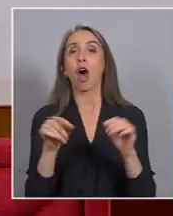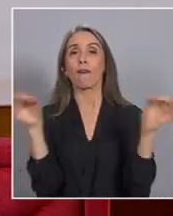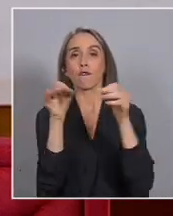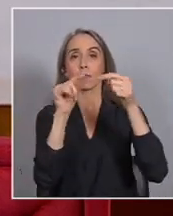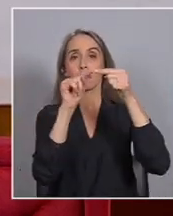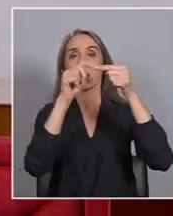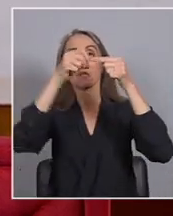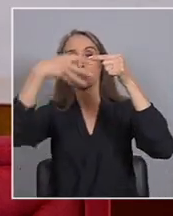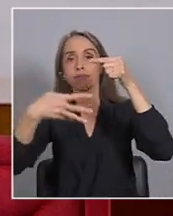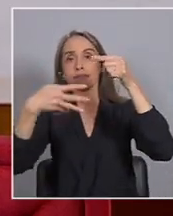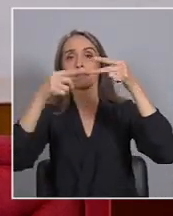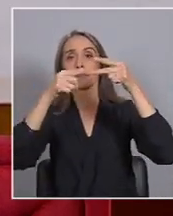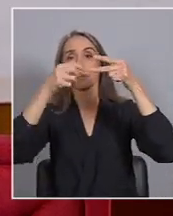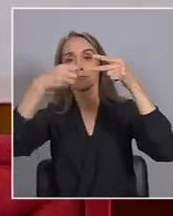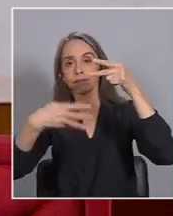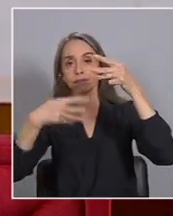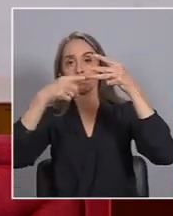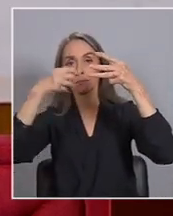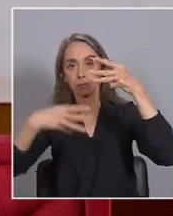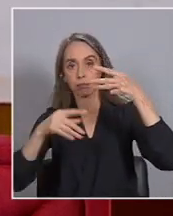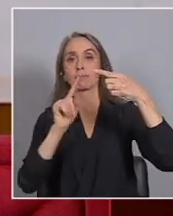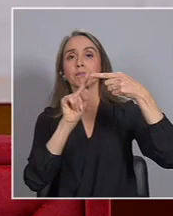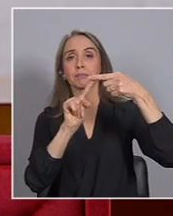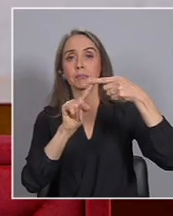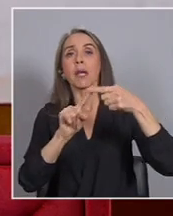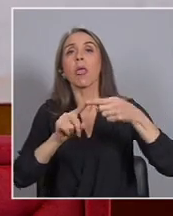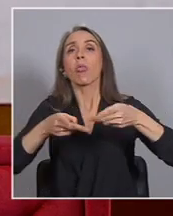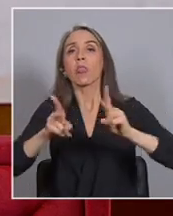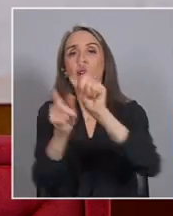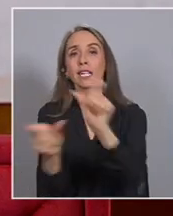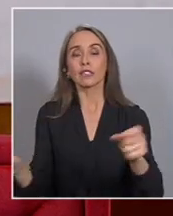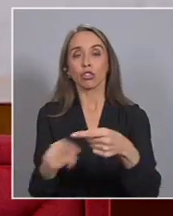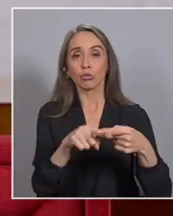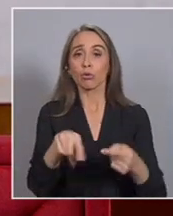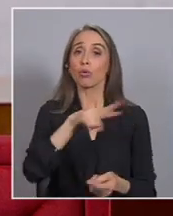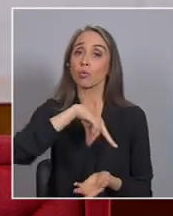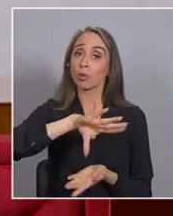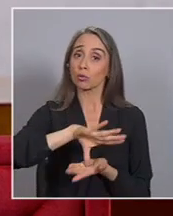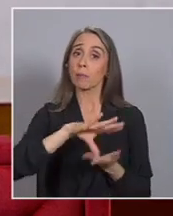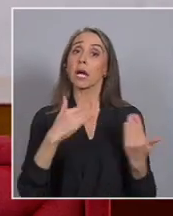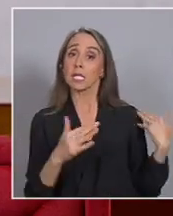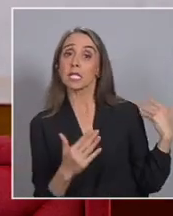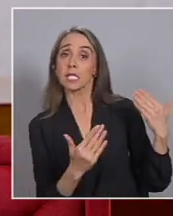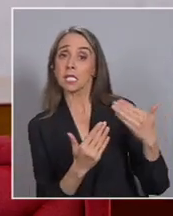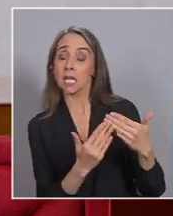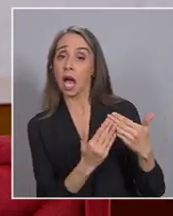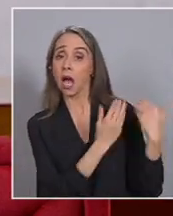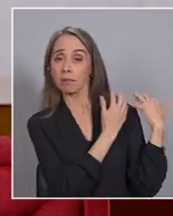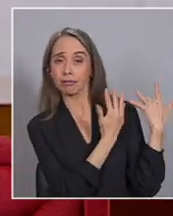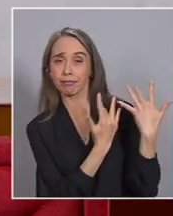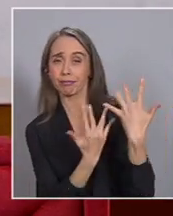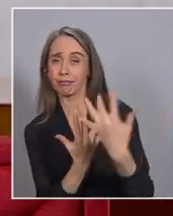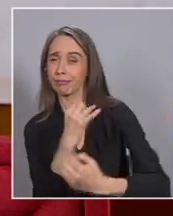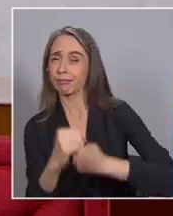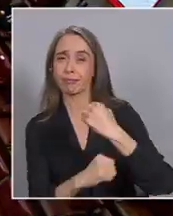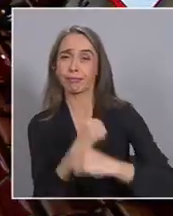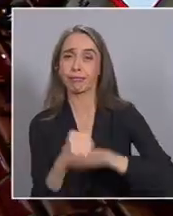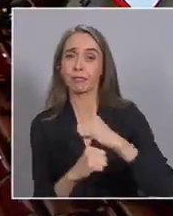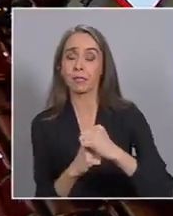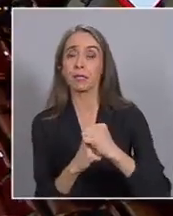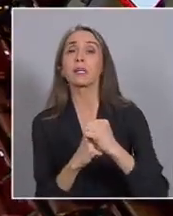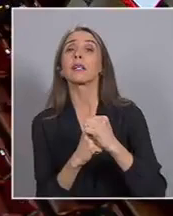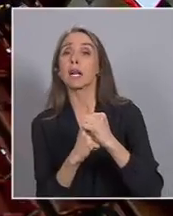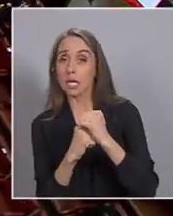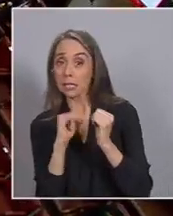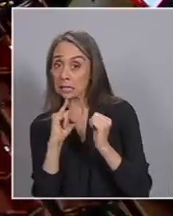disgregar. En derechos sociales, nuestro país ha experimentado durante las últimas décadas